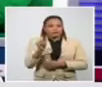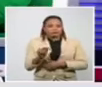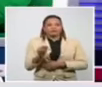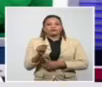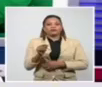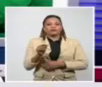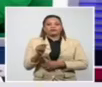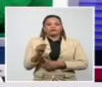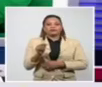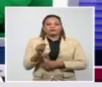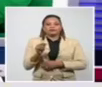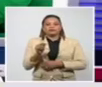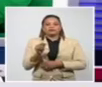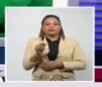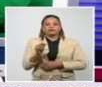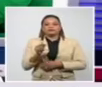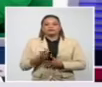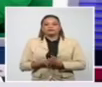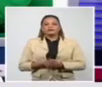diagnosticaron